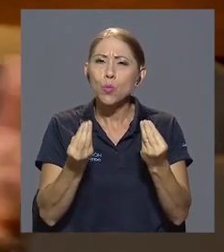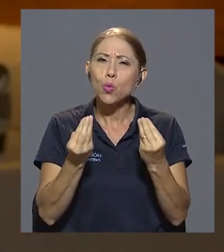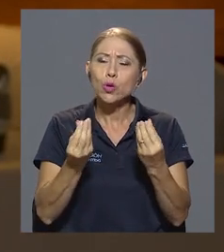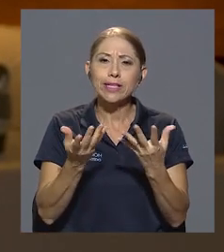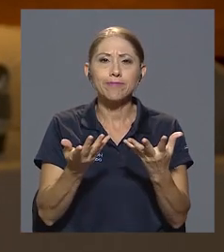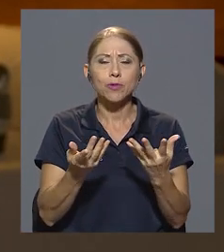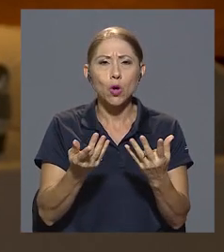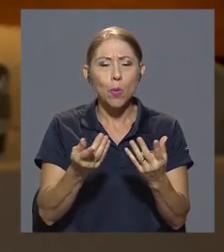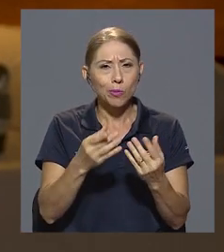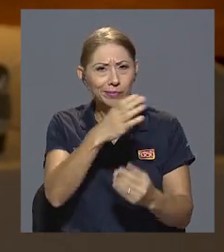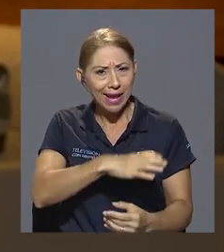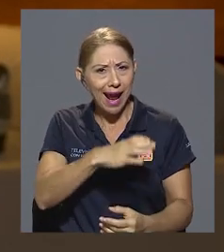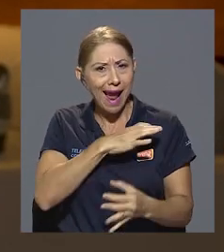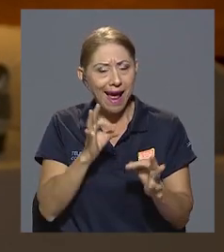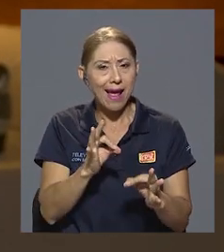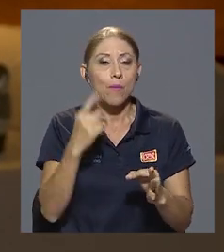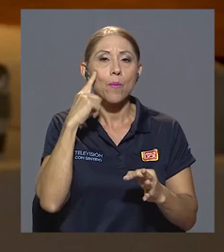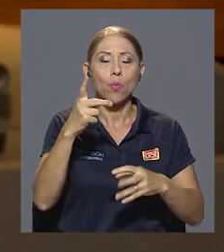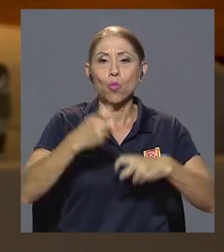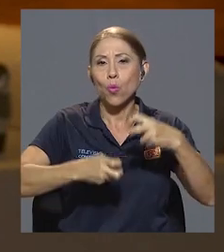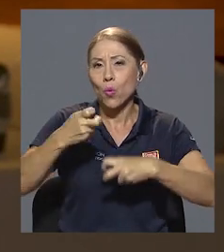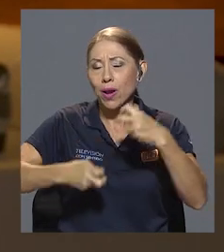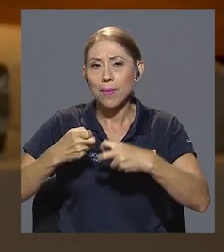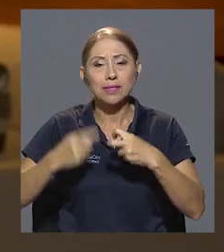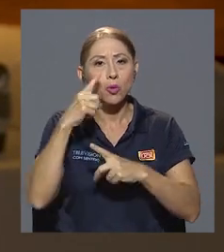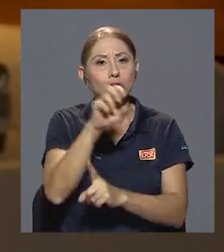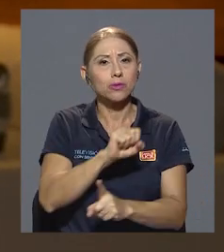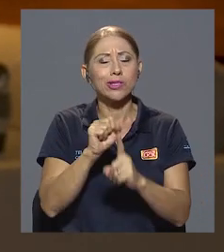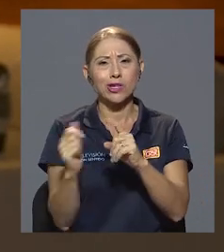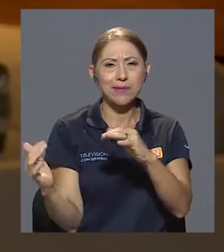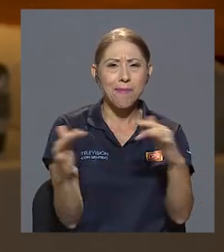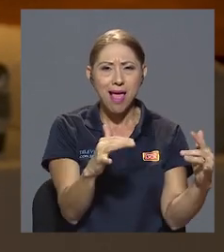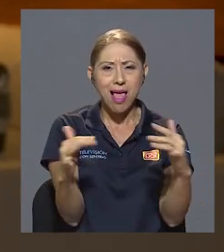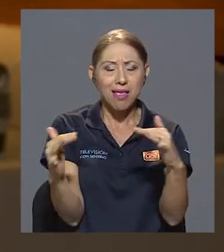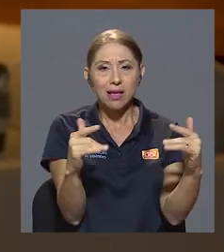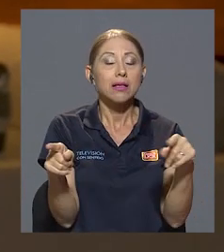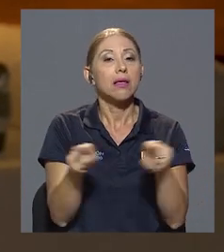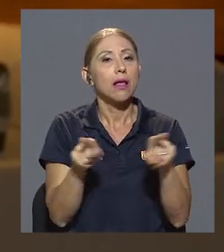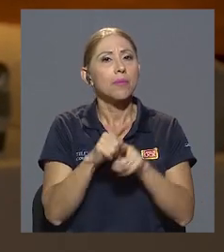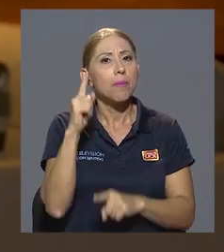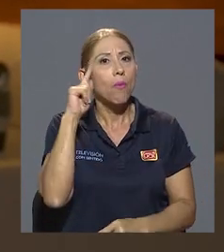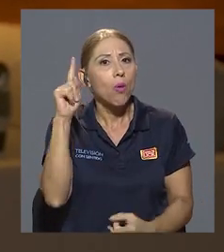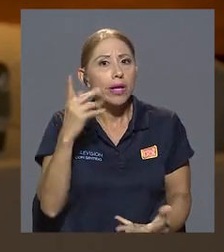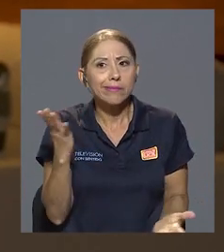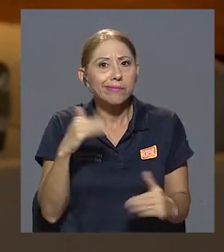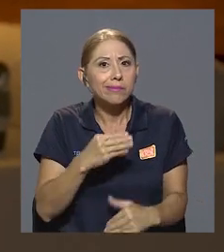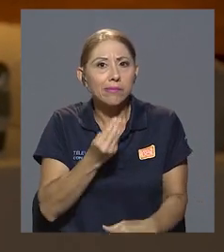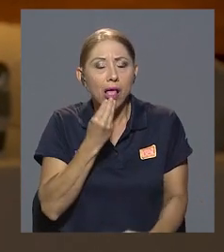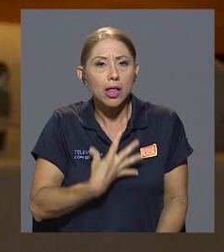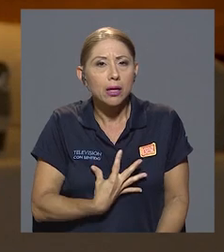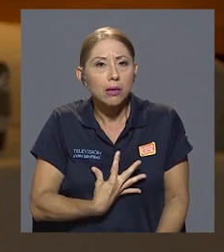yo ganaron muy determinadas por problemas o por situaciones bélicas y también por el hambre